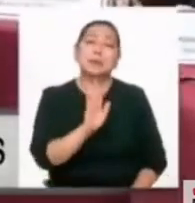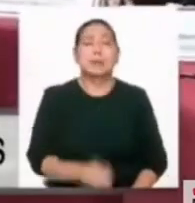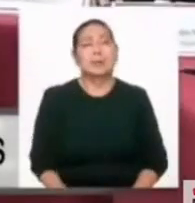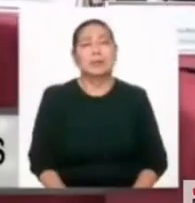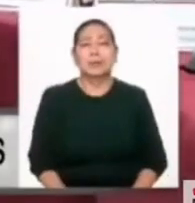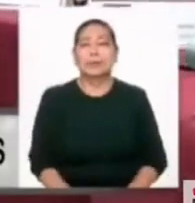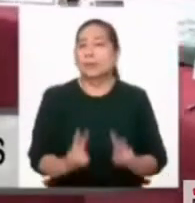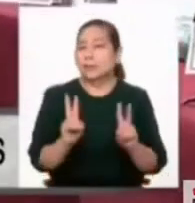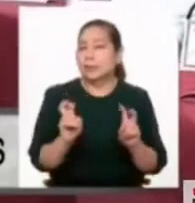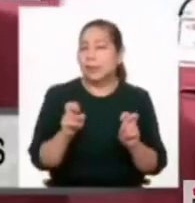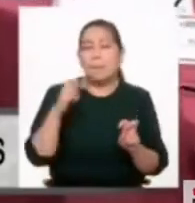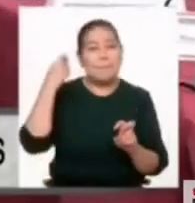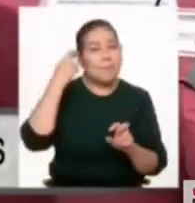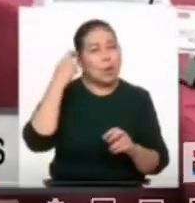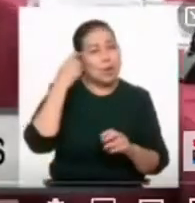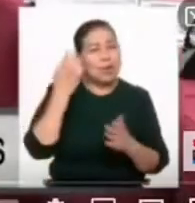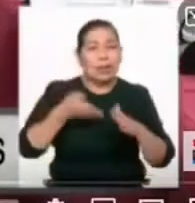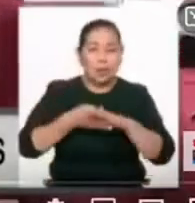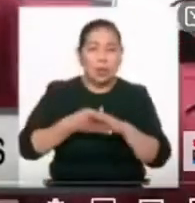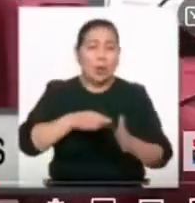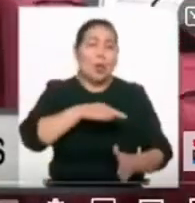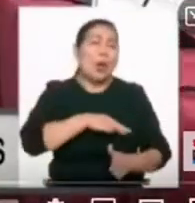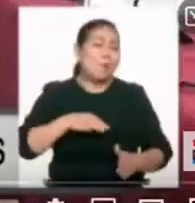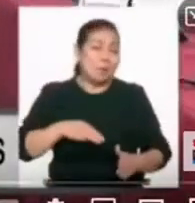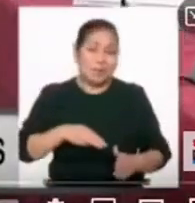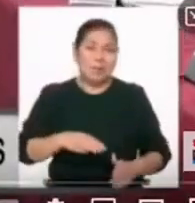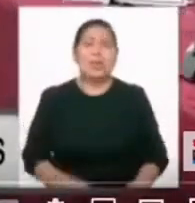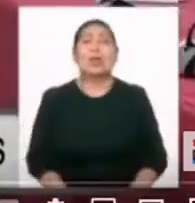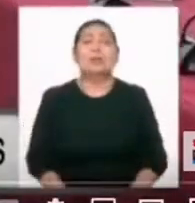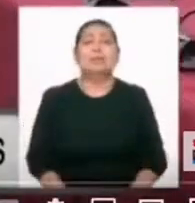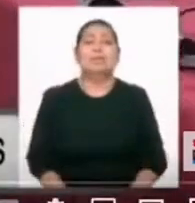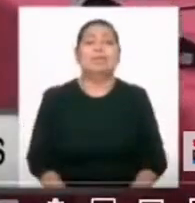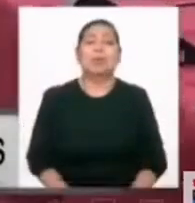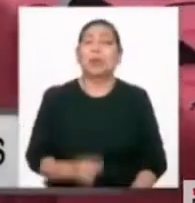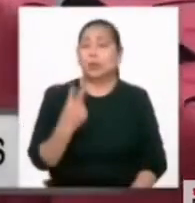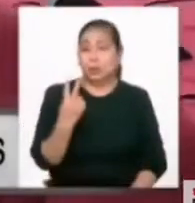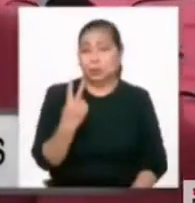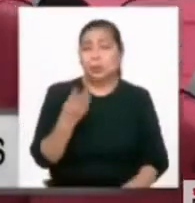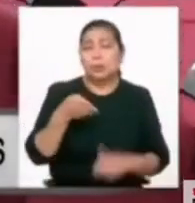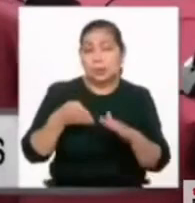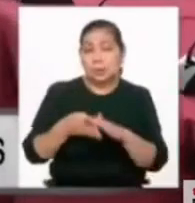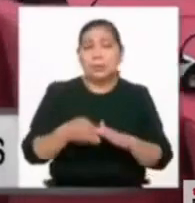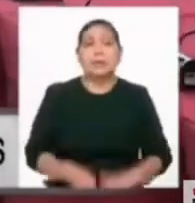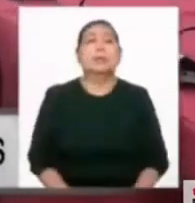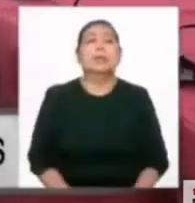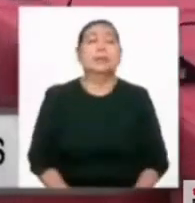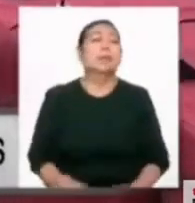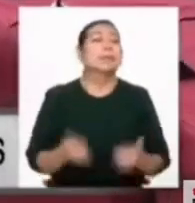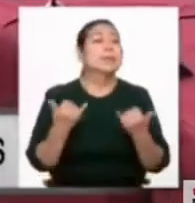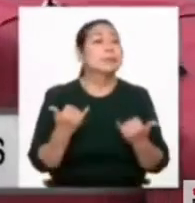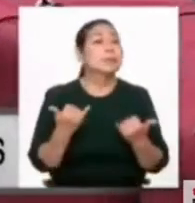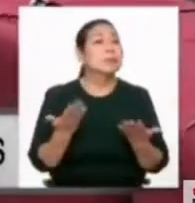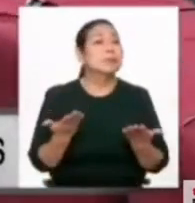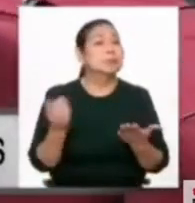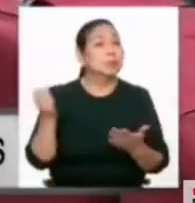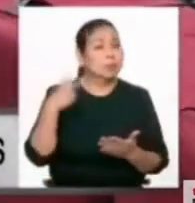era un poco por el tema de la situación política dentro del gabinete. Se complica la situación de dos de sus integrantes, en este caso, y una